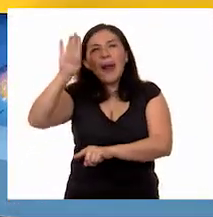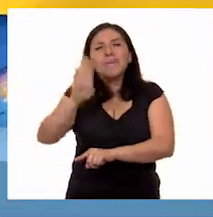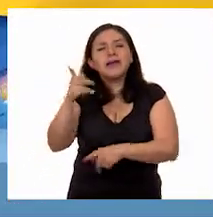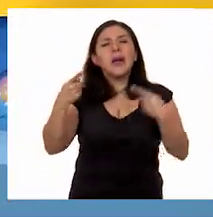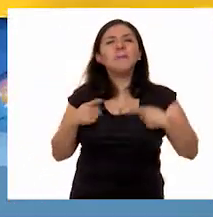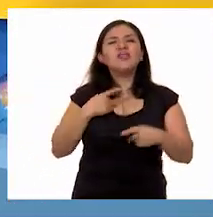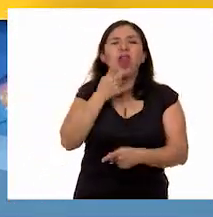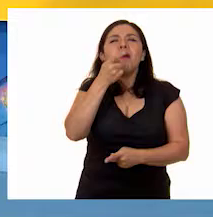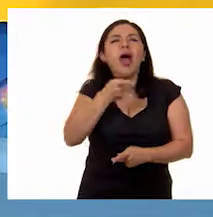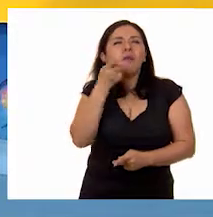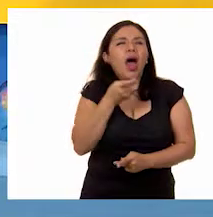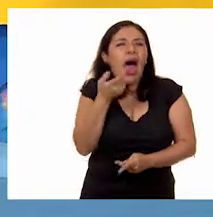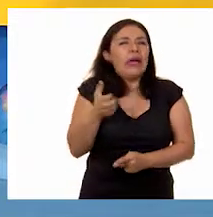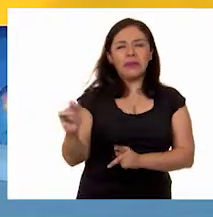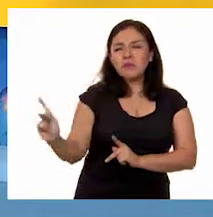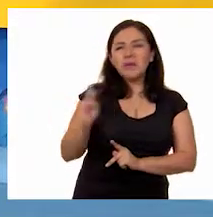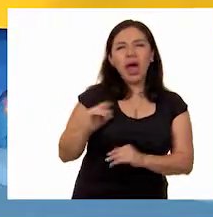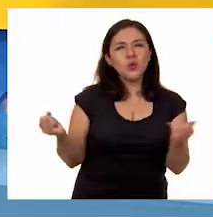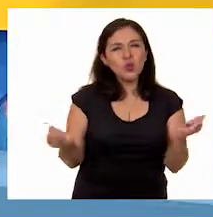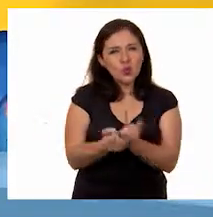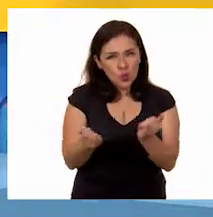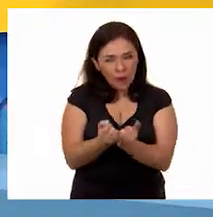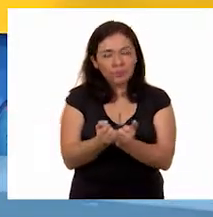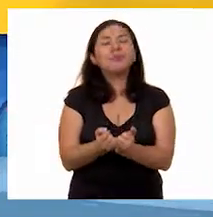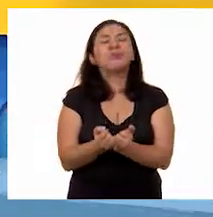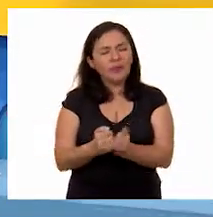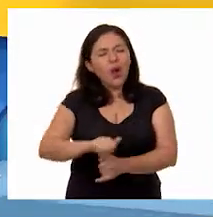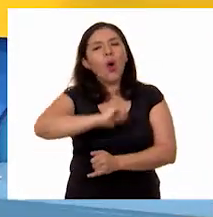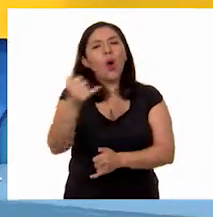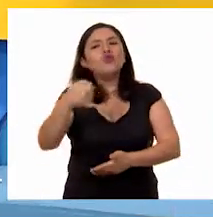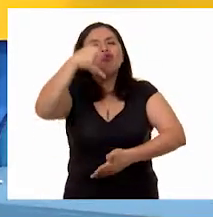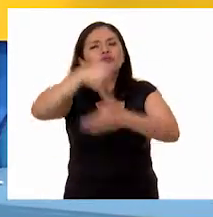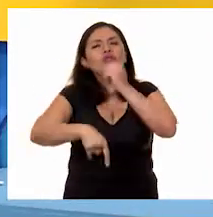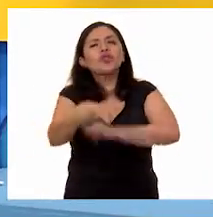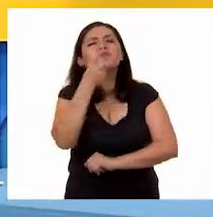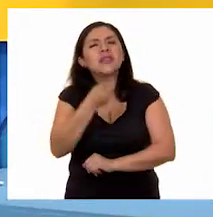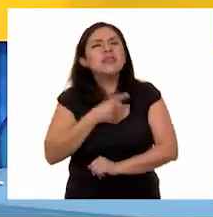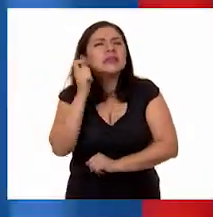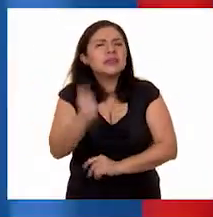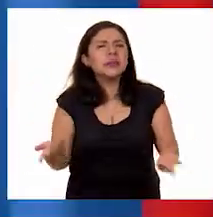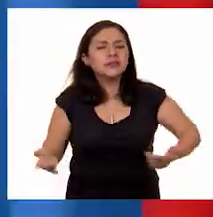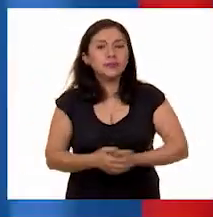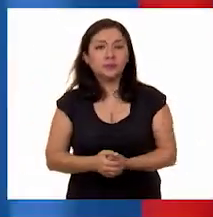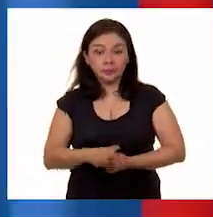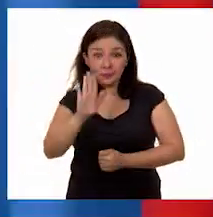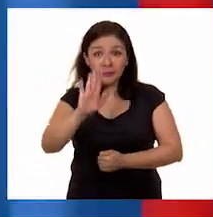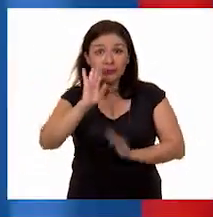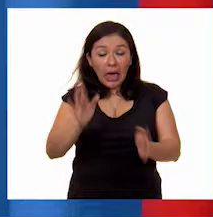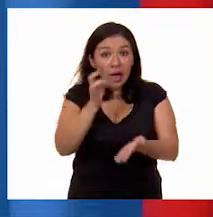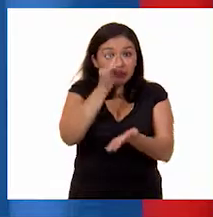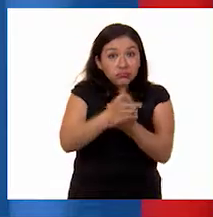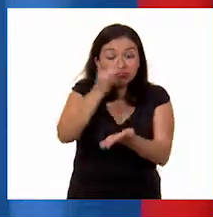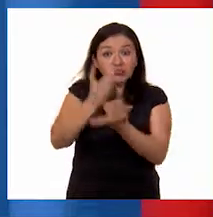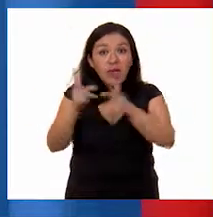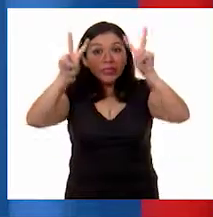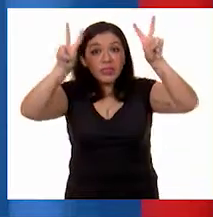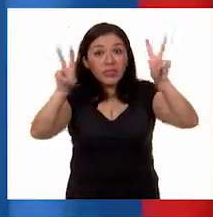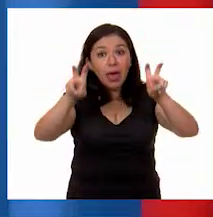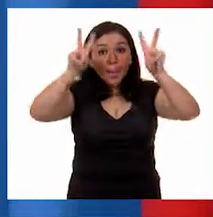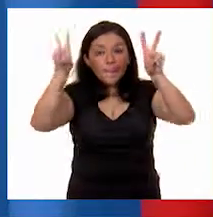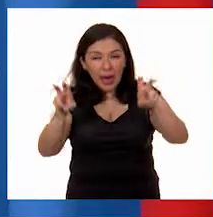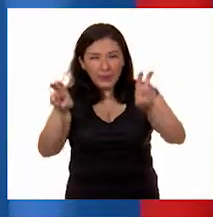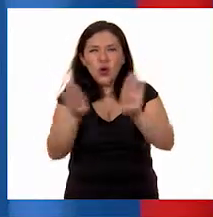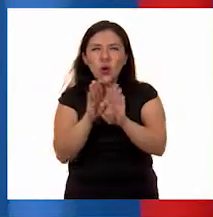personaje. Y ahora, en cuanto al fondo, ¿qué podrías decirme, María? Pues identificamos los temas y, como lo dije